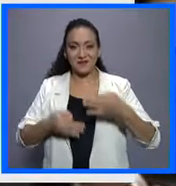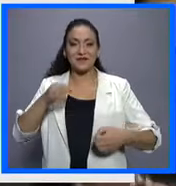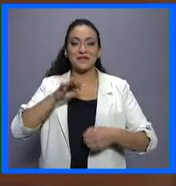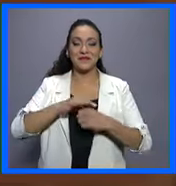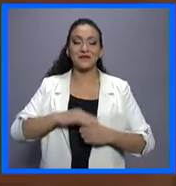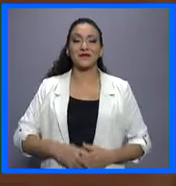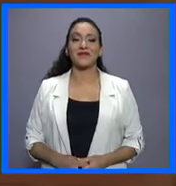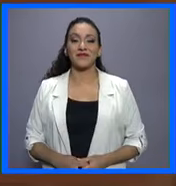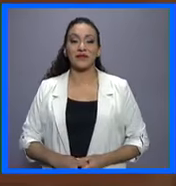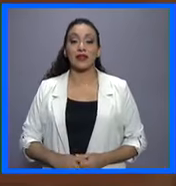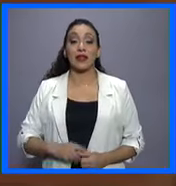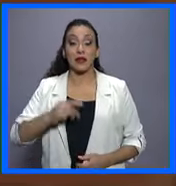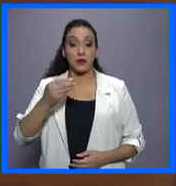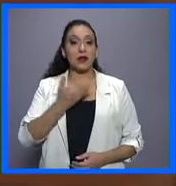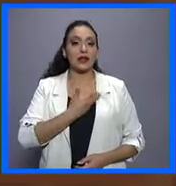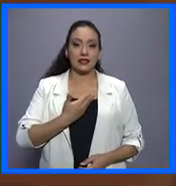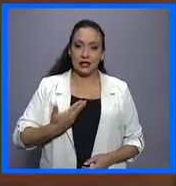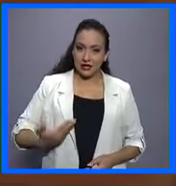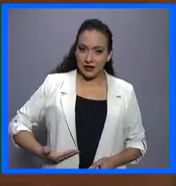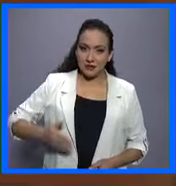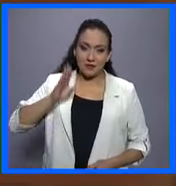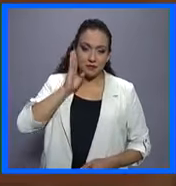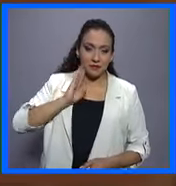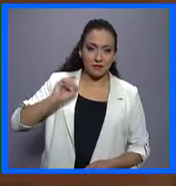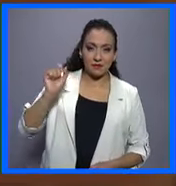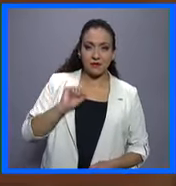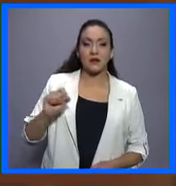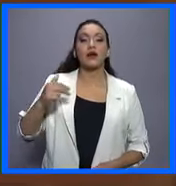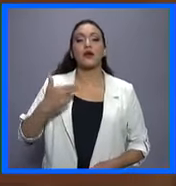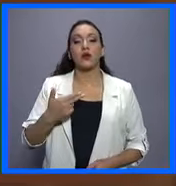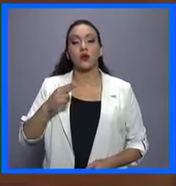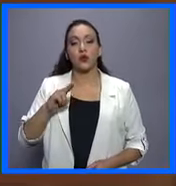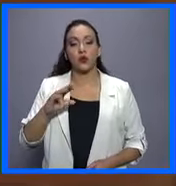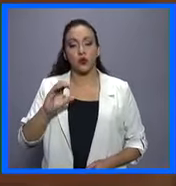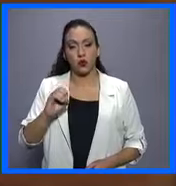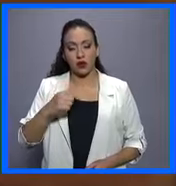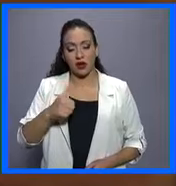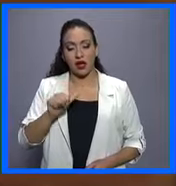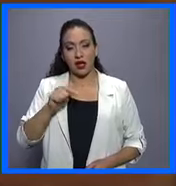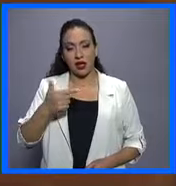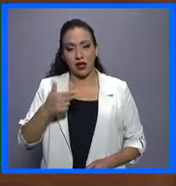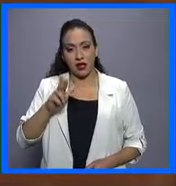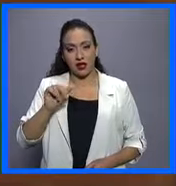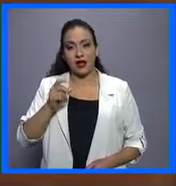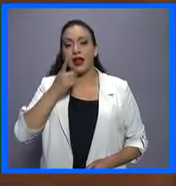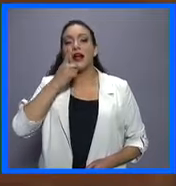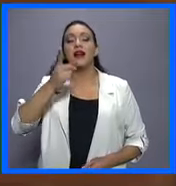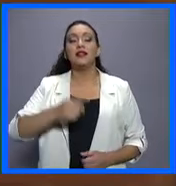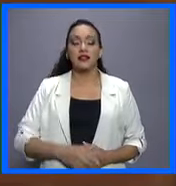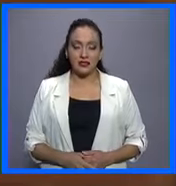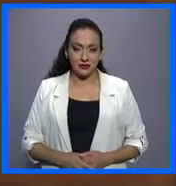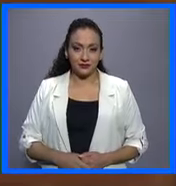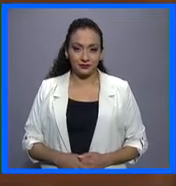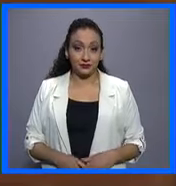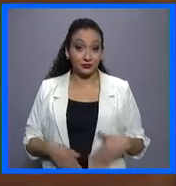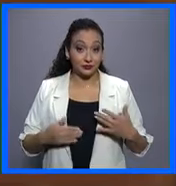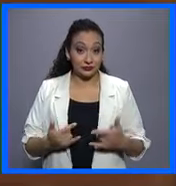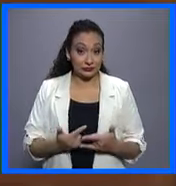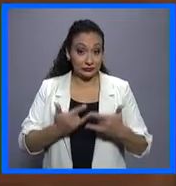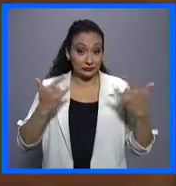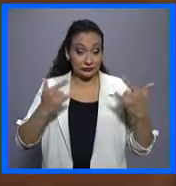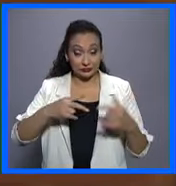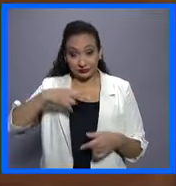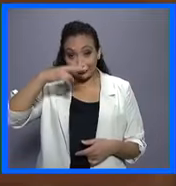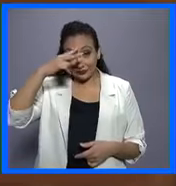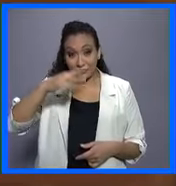Federación. El ministro presidente de la Suprema Corte de Justicia de la Nación, Hugo Aguilar Ortiz, destacó el momento histórico que